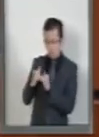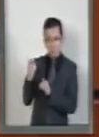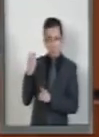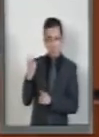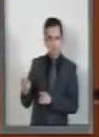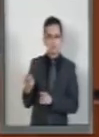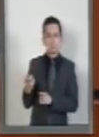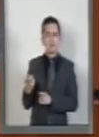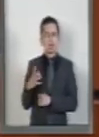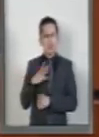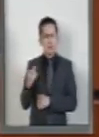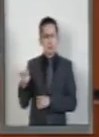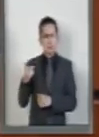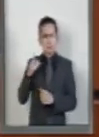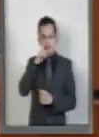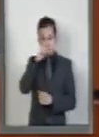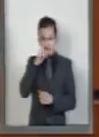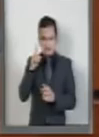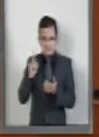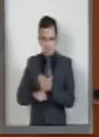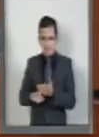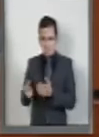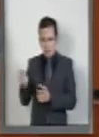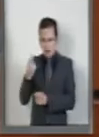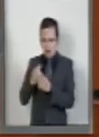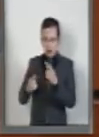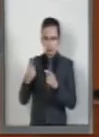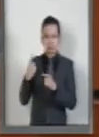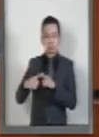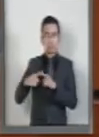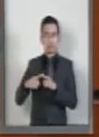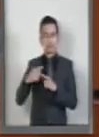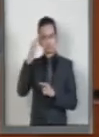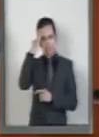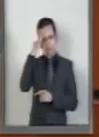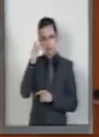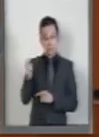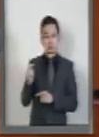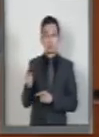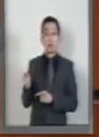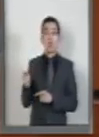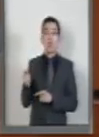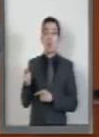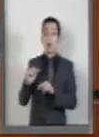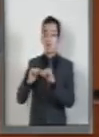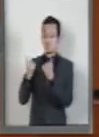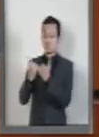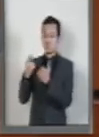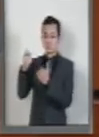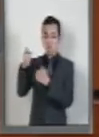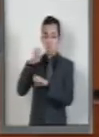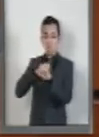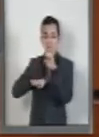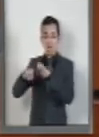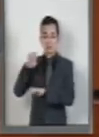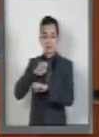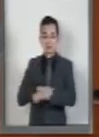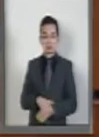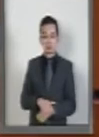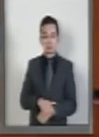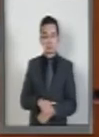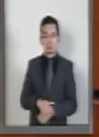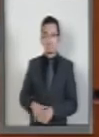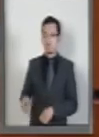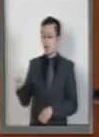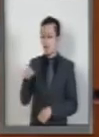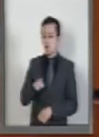entre las que se encontraban destacadamente la de los empresarios, solo hayan reclamado,